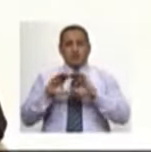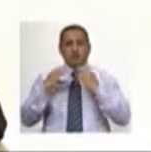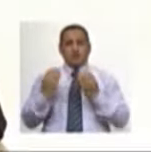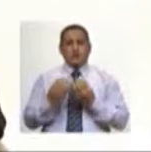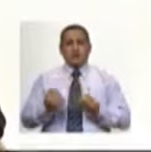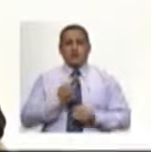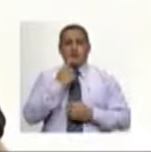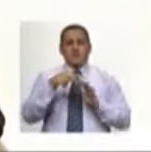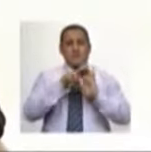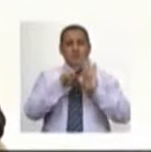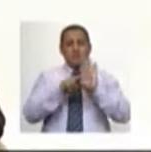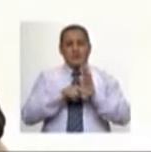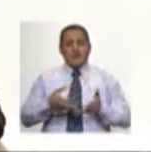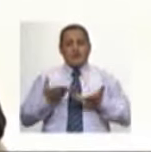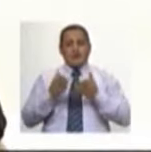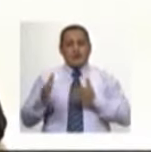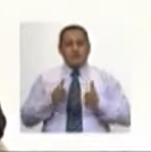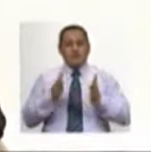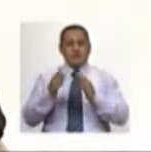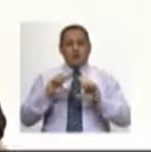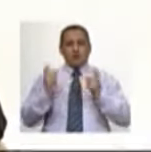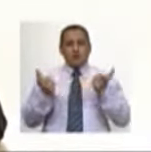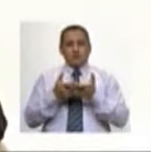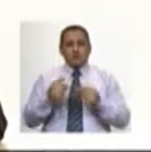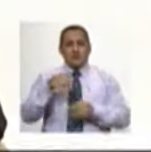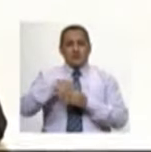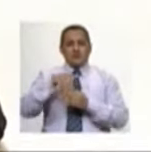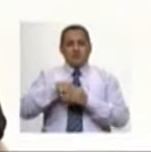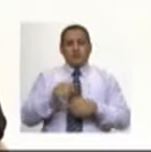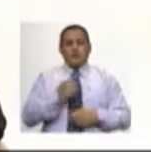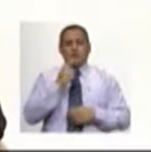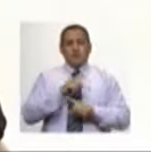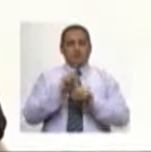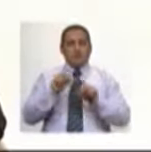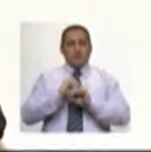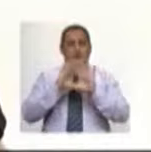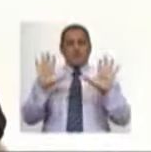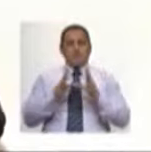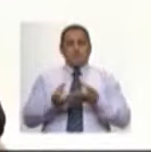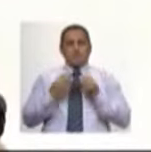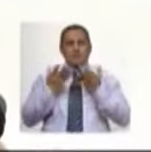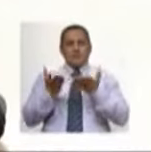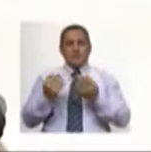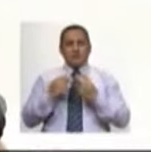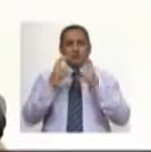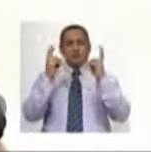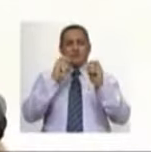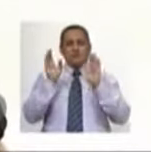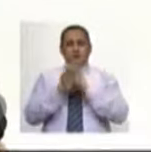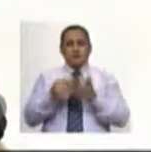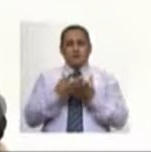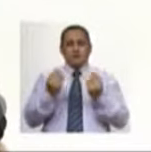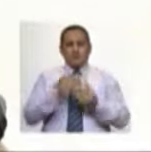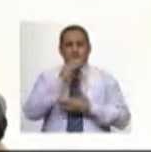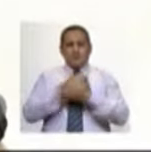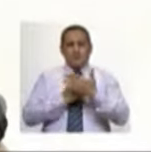La normativa que debe seguir la comisión de elección de los miembros no es muy clara. deja un margen muy amplio de discrecionalidad para